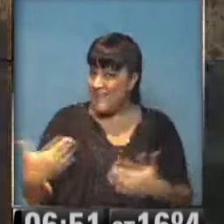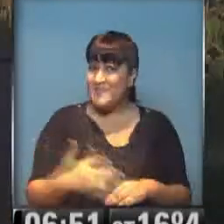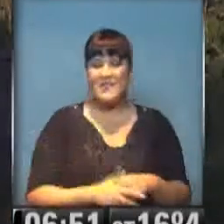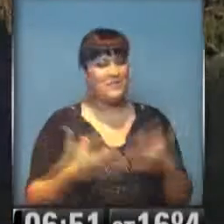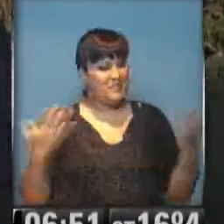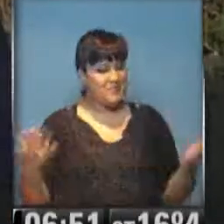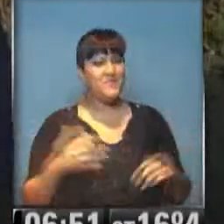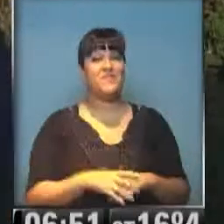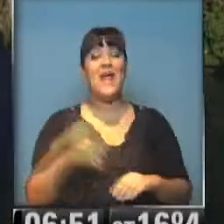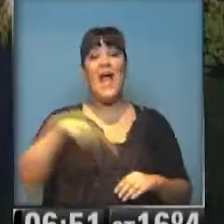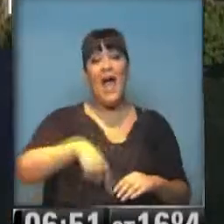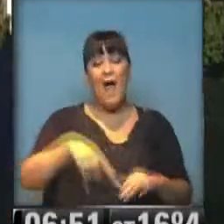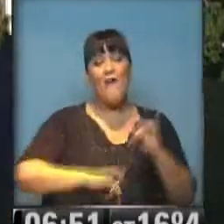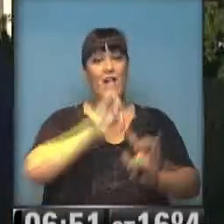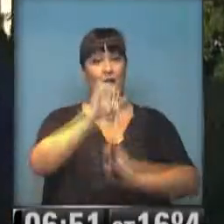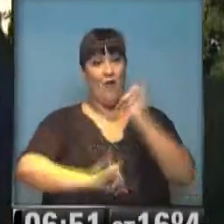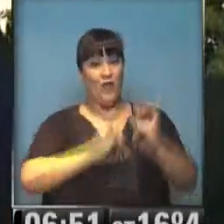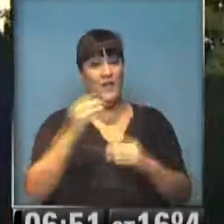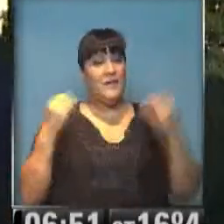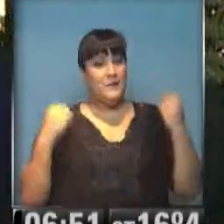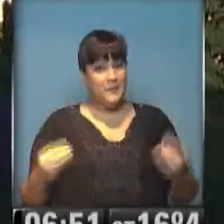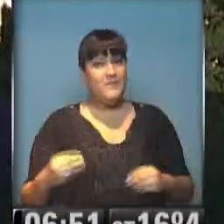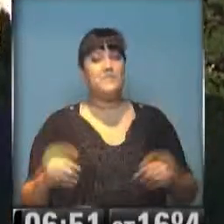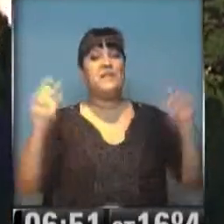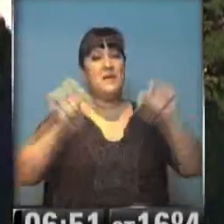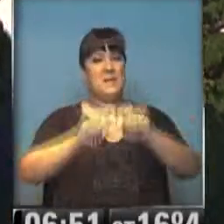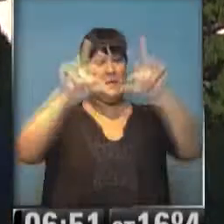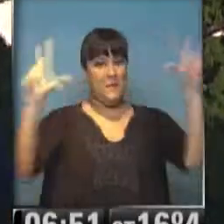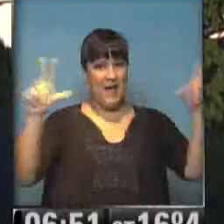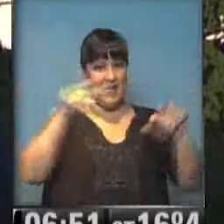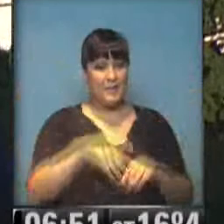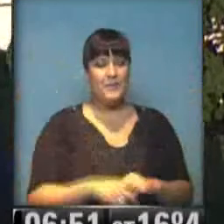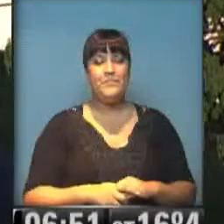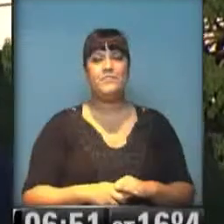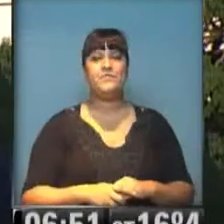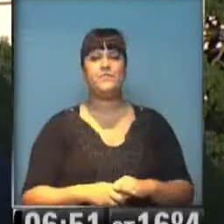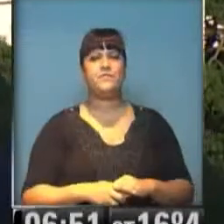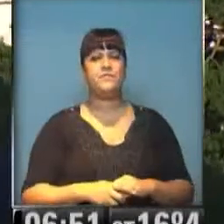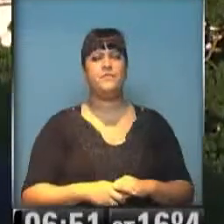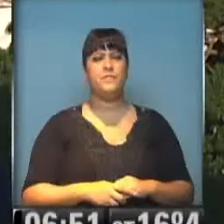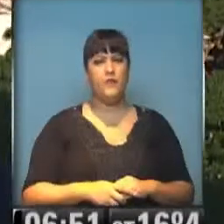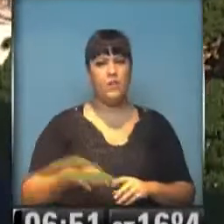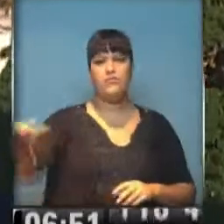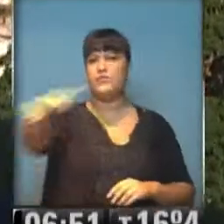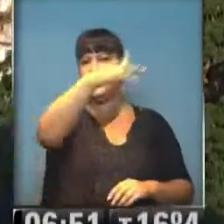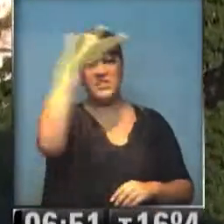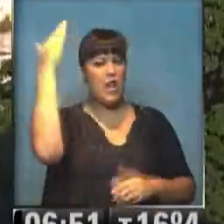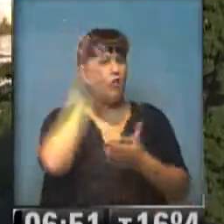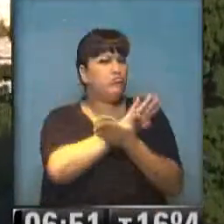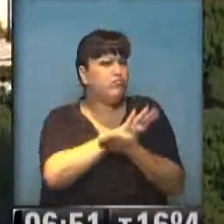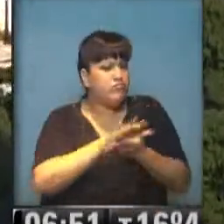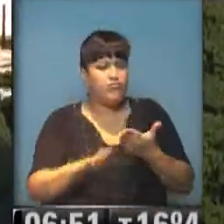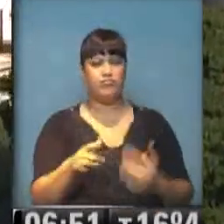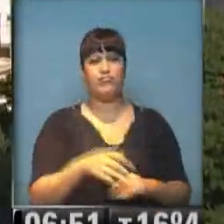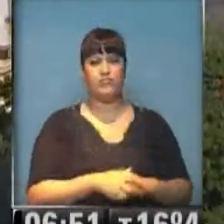favor, y ahora vamos a compartir la imagen satelital que nos muestra cómo está de despejado el cielo. Aquí